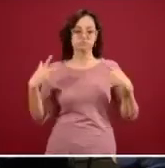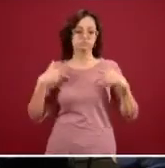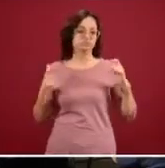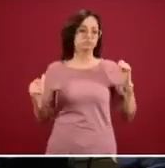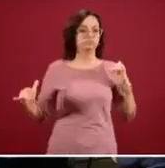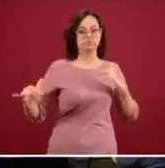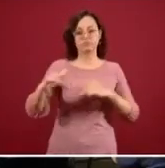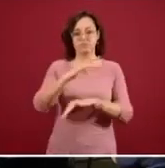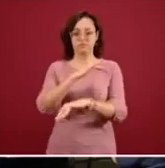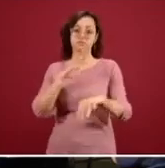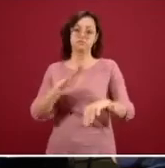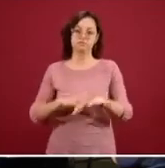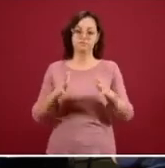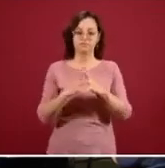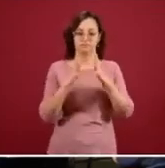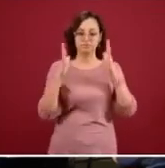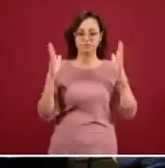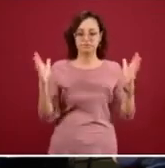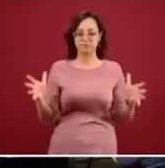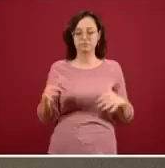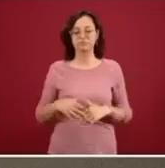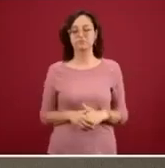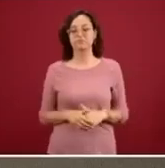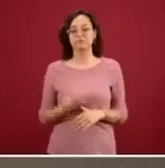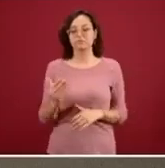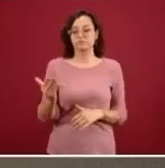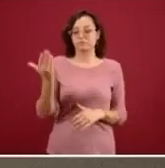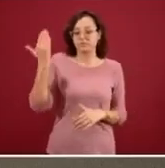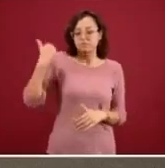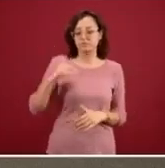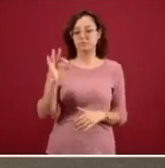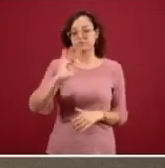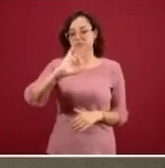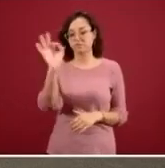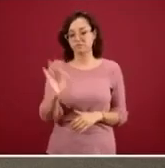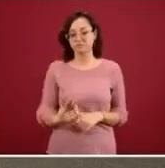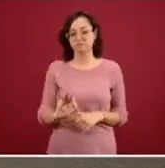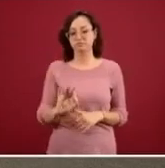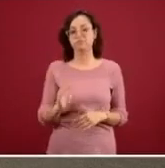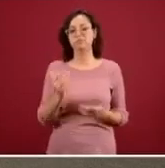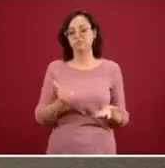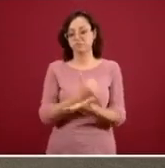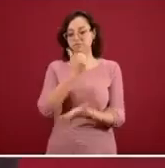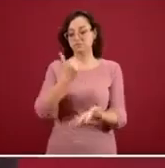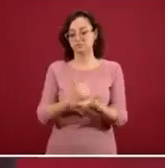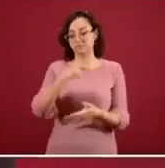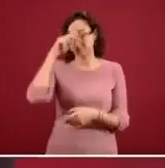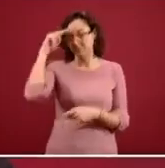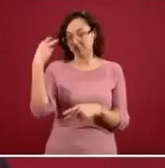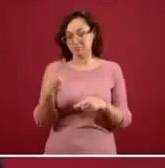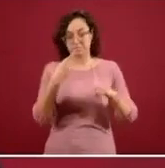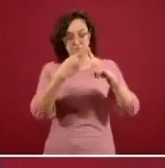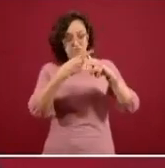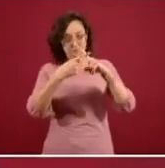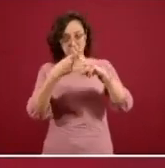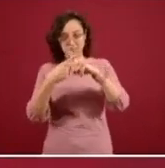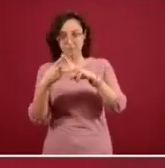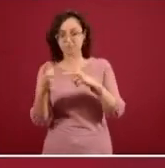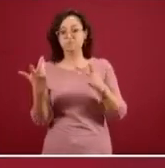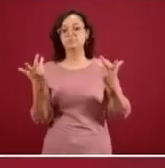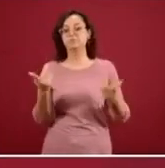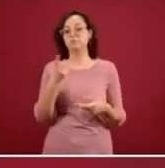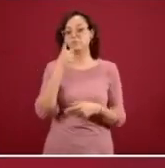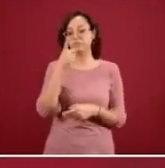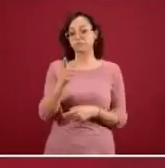México, es más amplia. Les mostré hace un par de días las estadísticas que la propia ciudad colecta, donde se ha